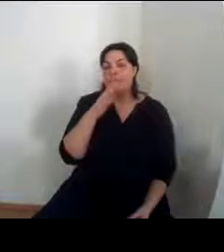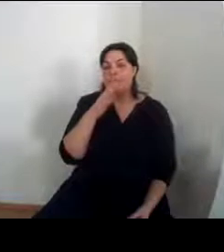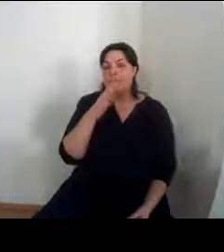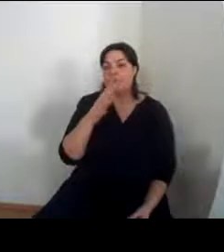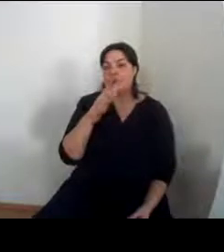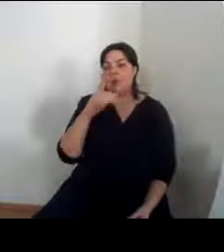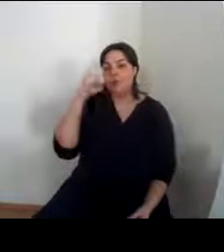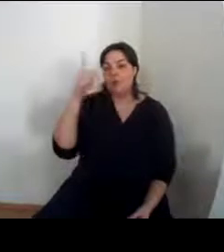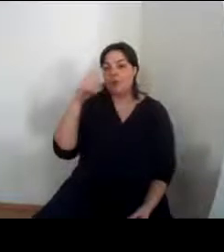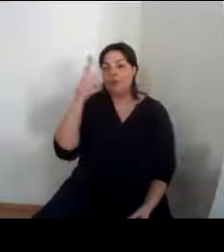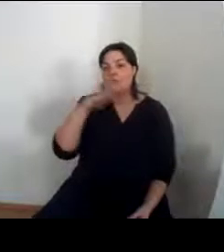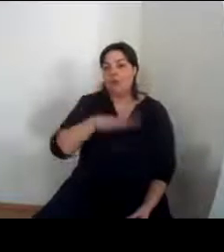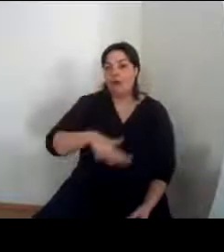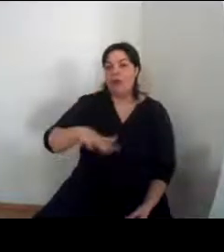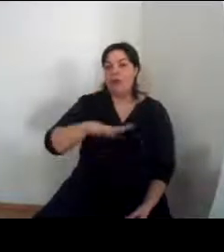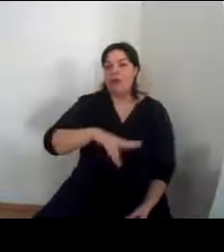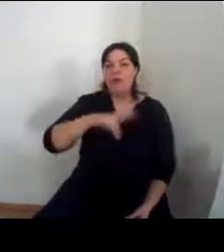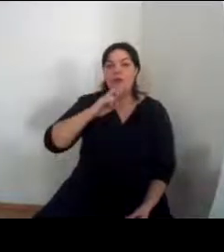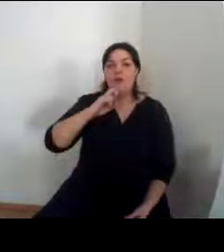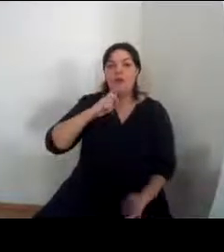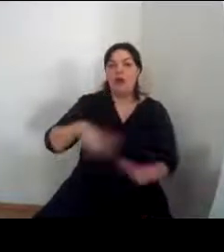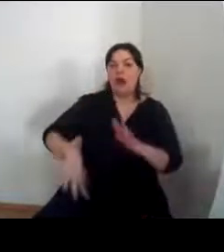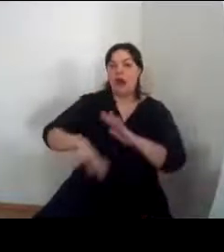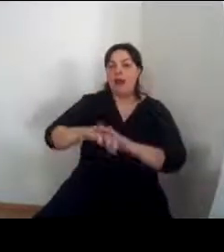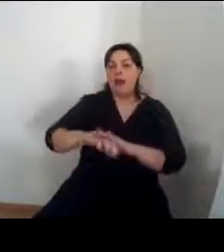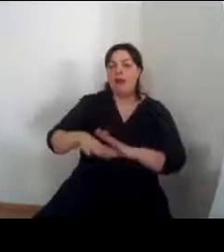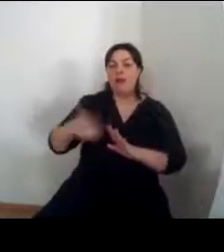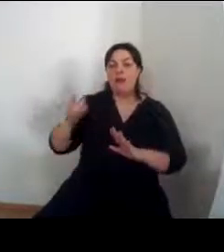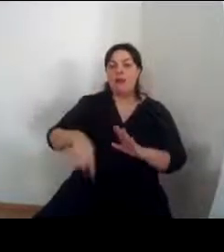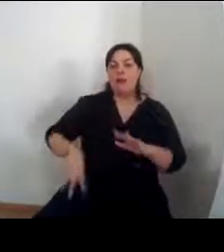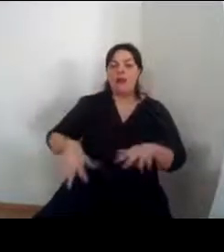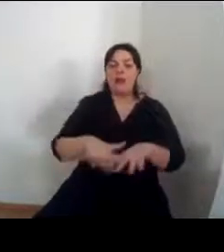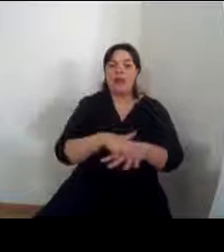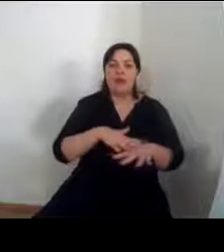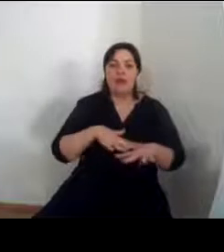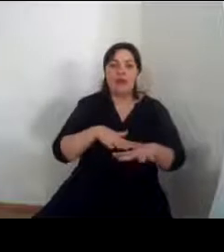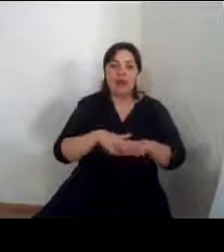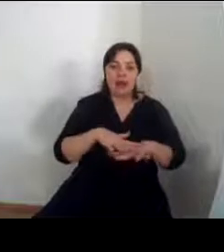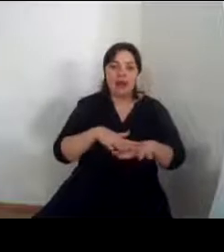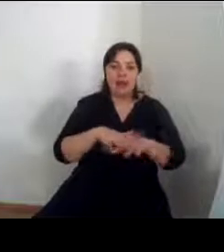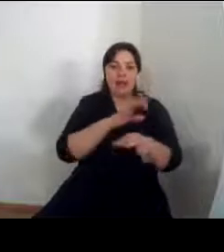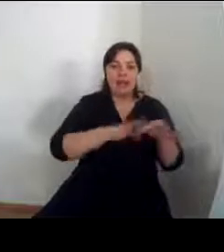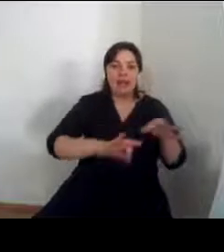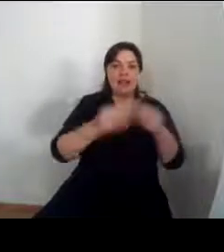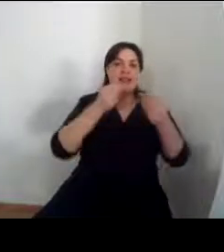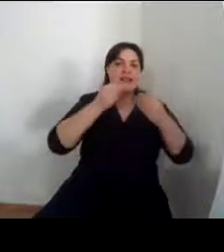de la cultura bretona de la zona, en la idea de crear incluso una red de aldeas históricas